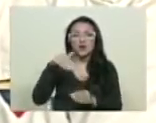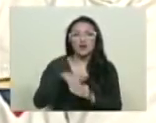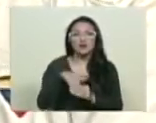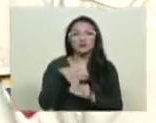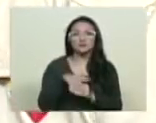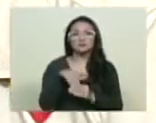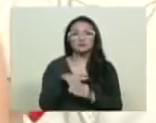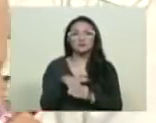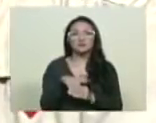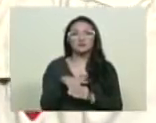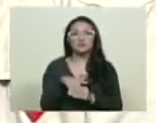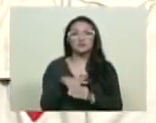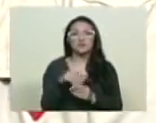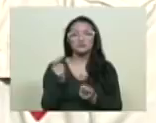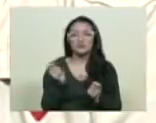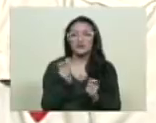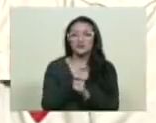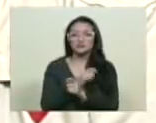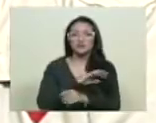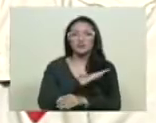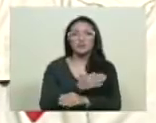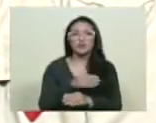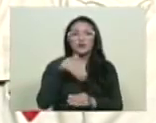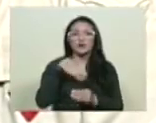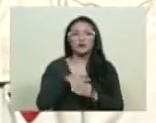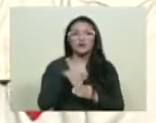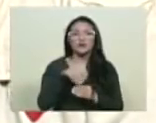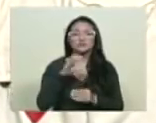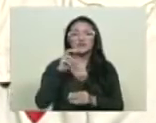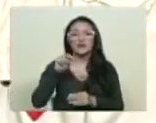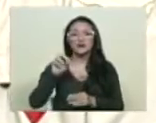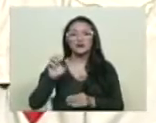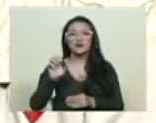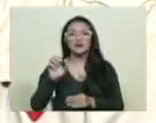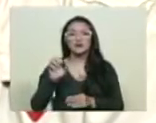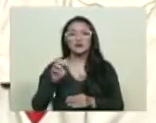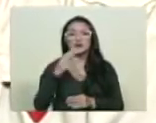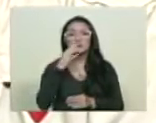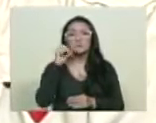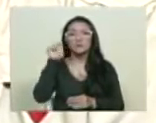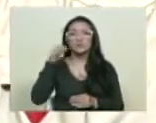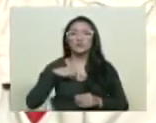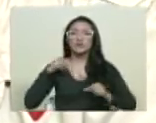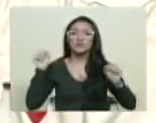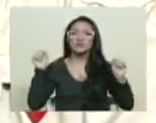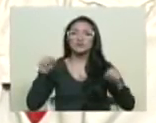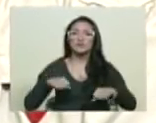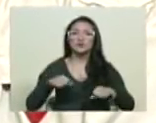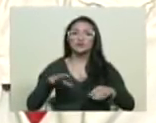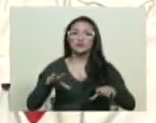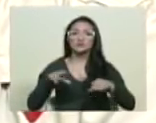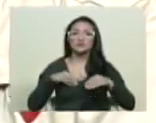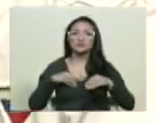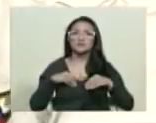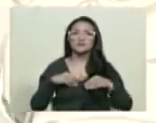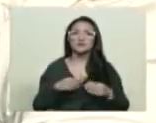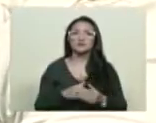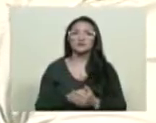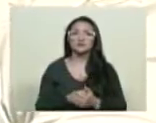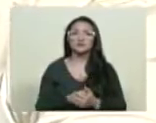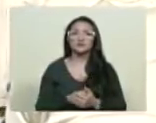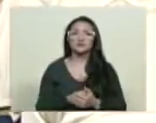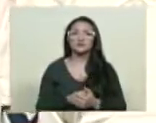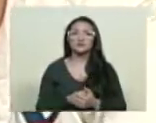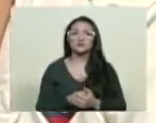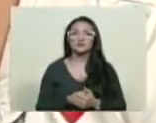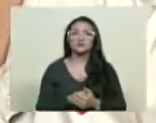y una renovación del poder electoral nicolás maduro estaría dispuesto a aceptar estos términos y